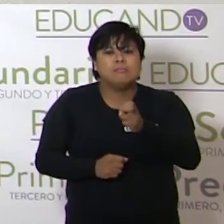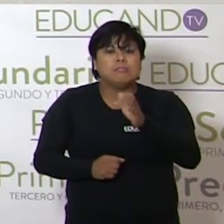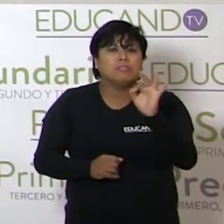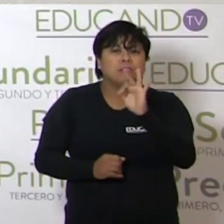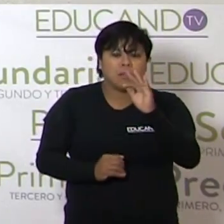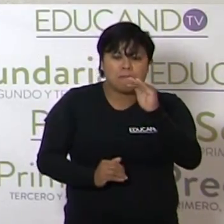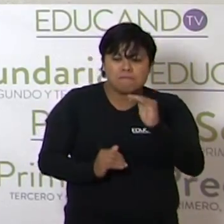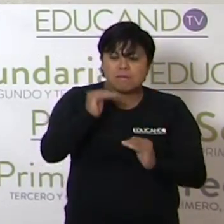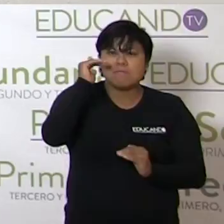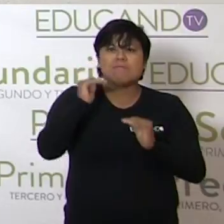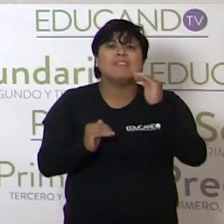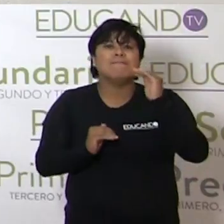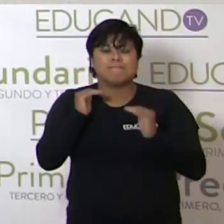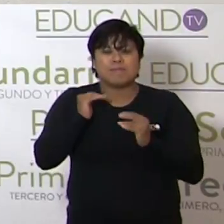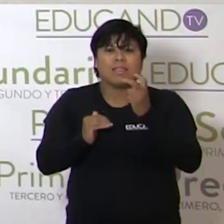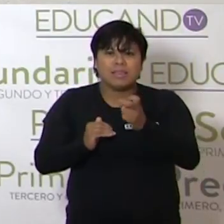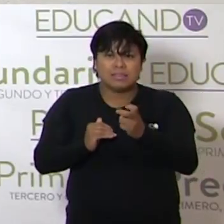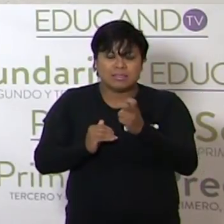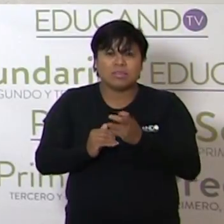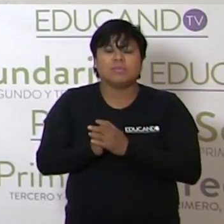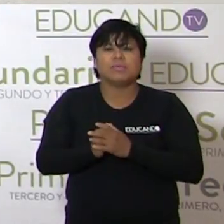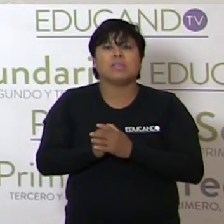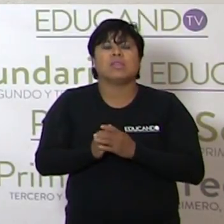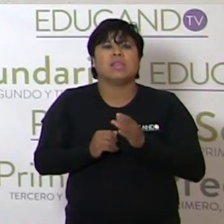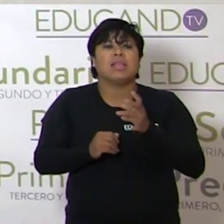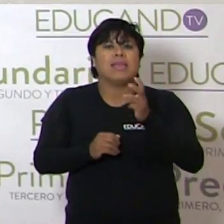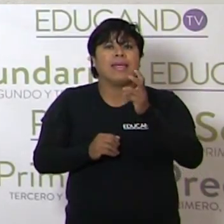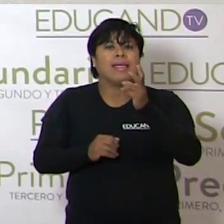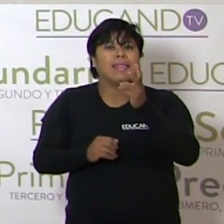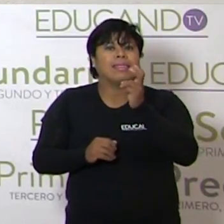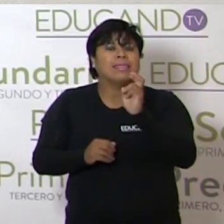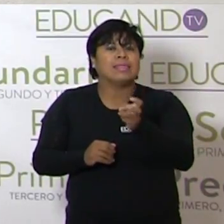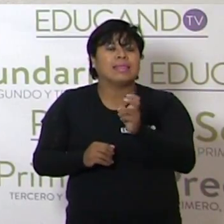de estas estadísticas o de estas